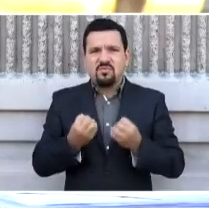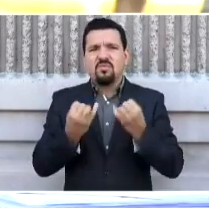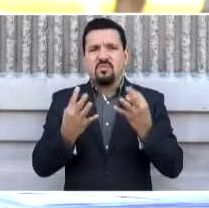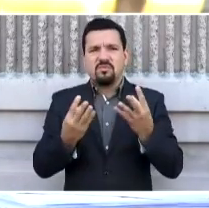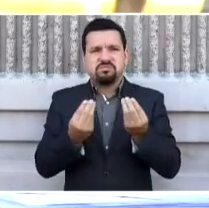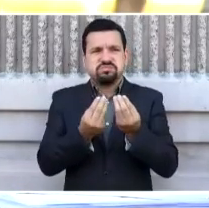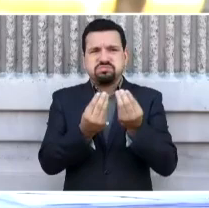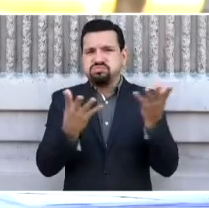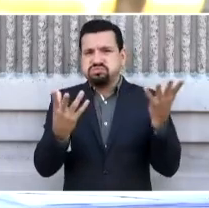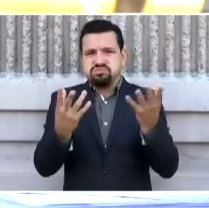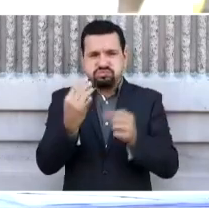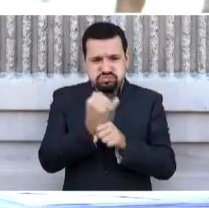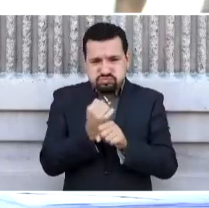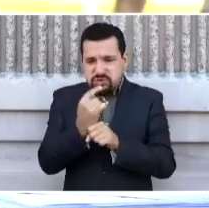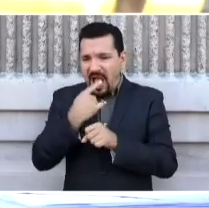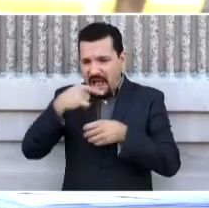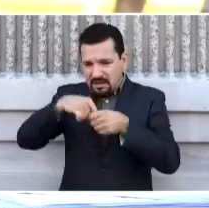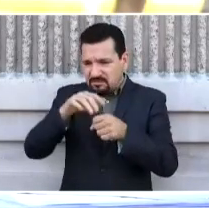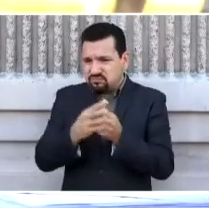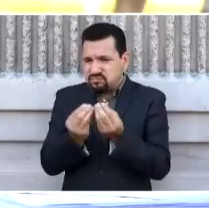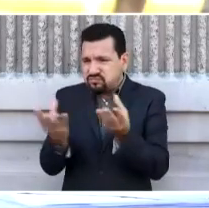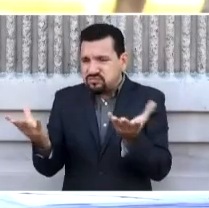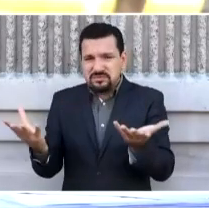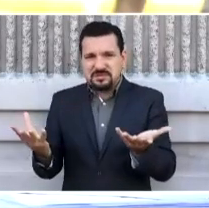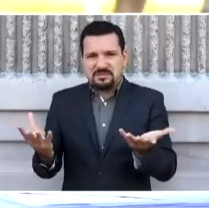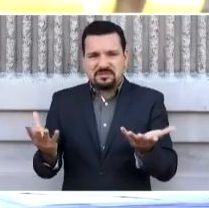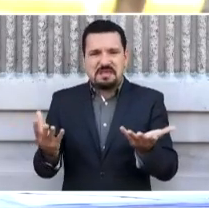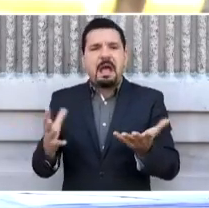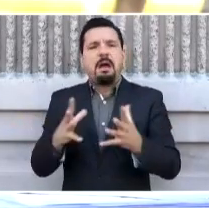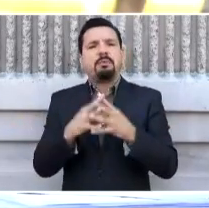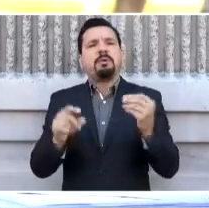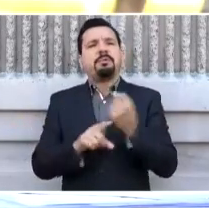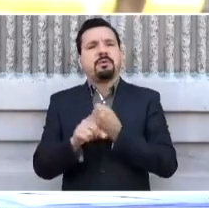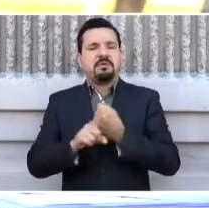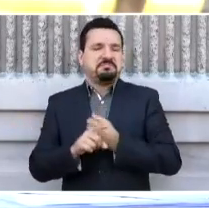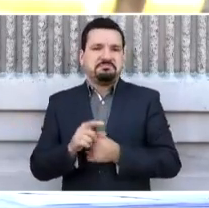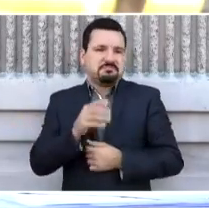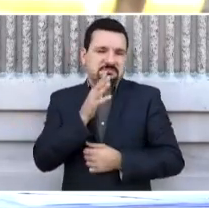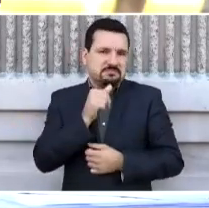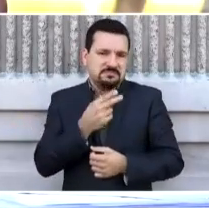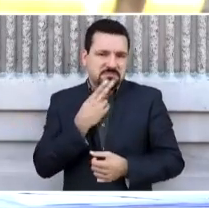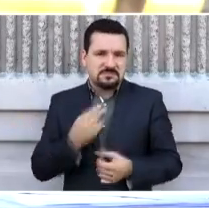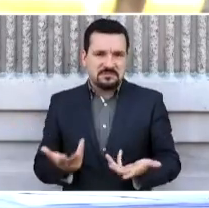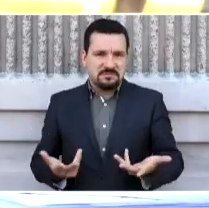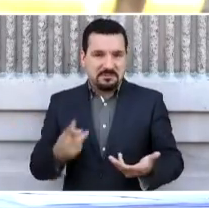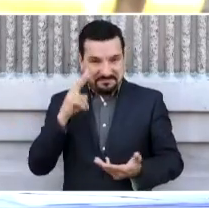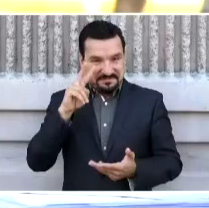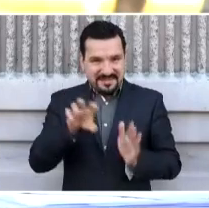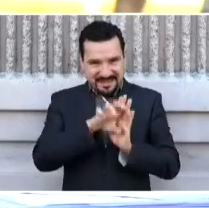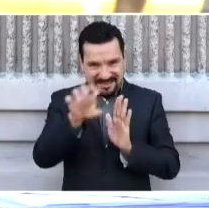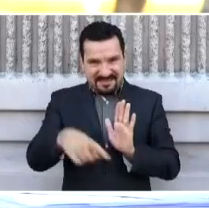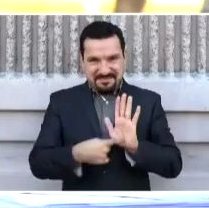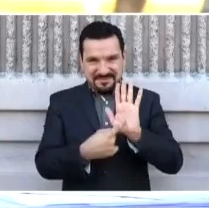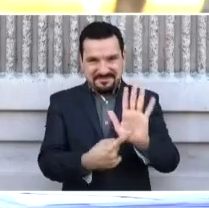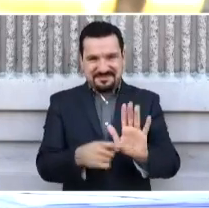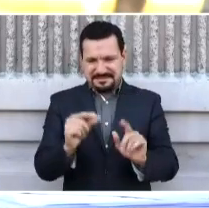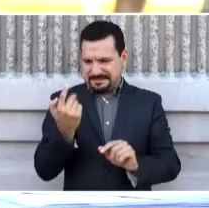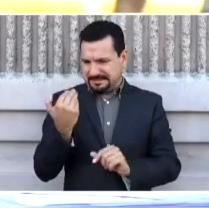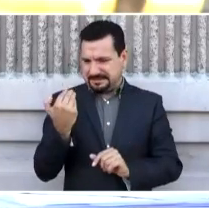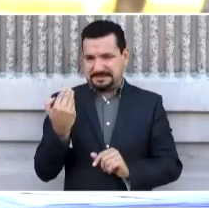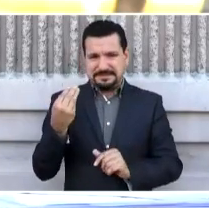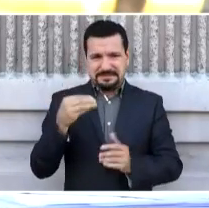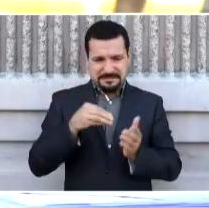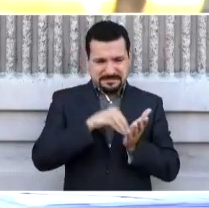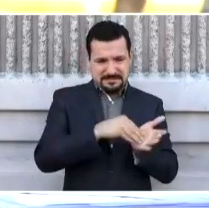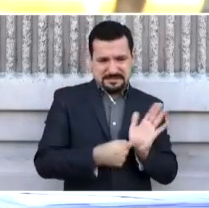masivas sea la solución. Y les voy a poner un ejemplo súper sencillo. Acaba de publicarse un estudio en donde se hizo